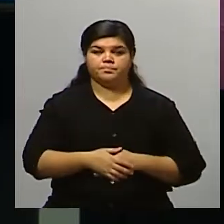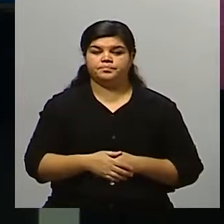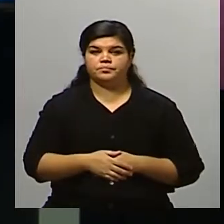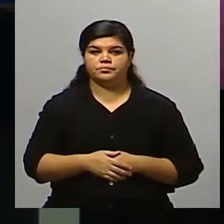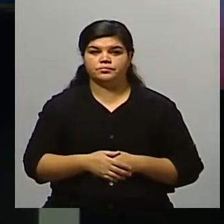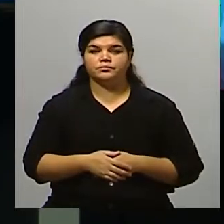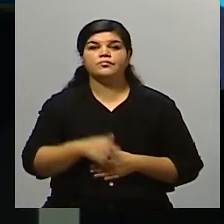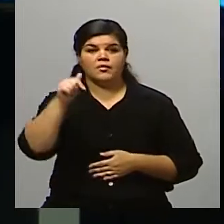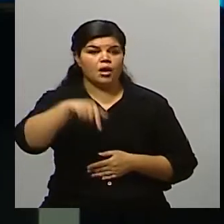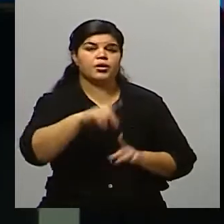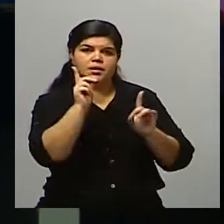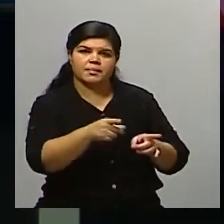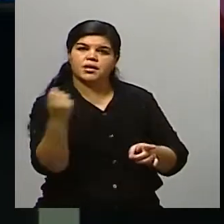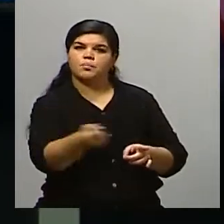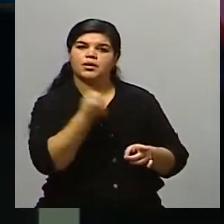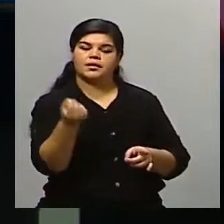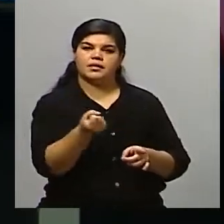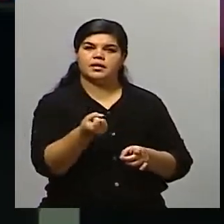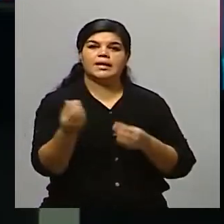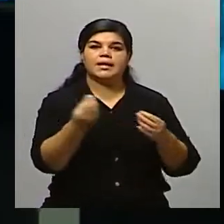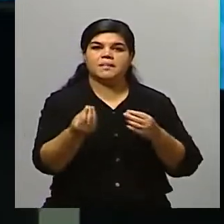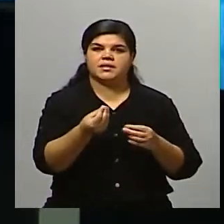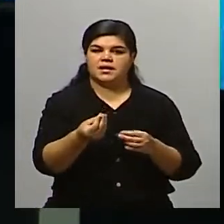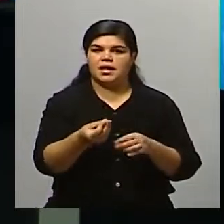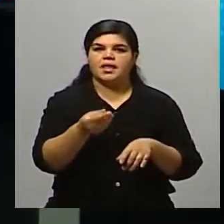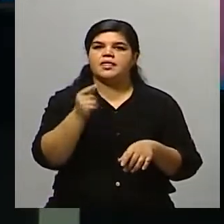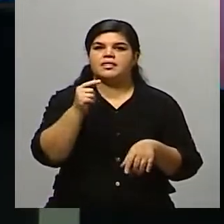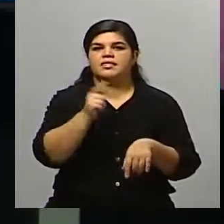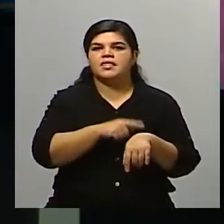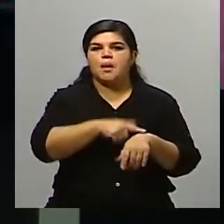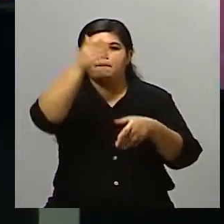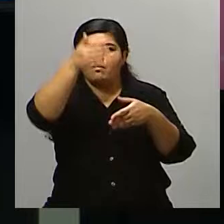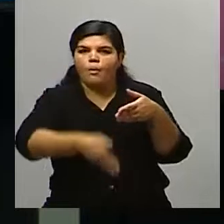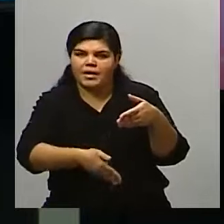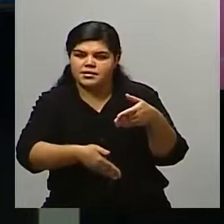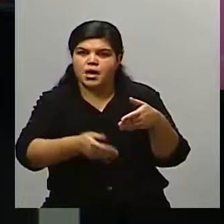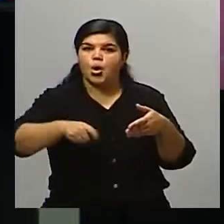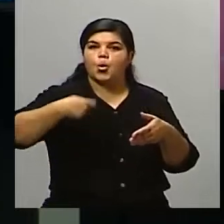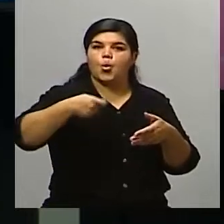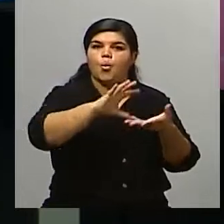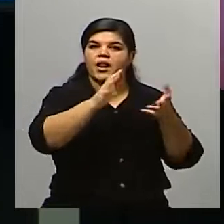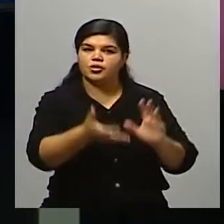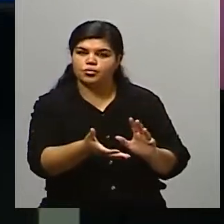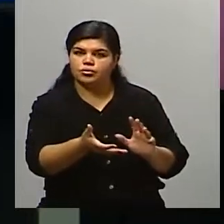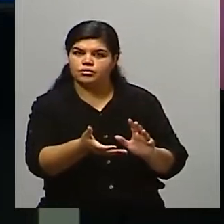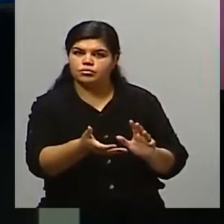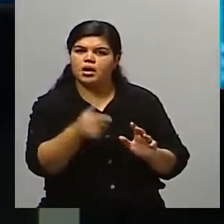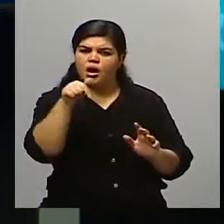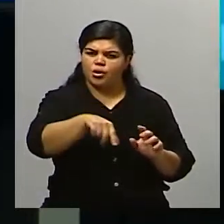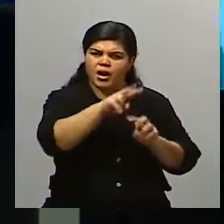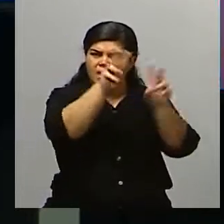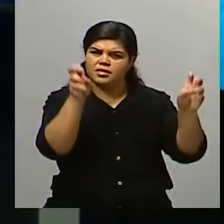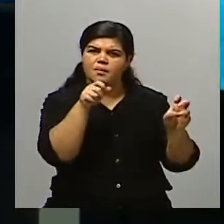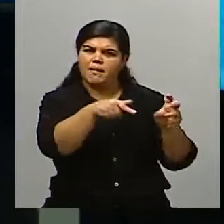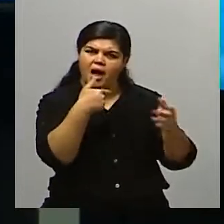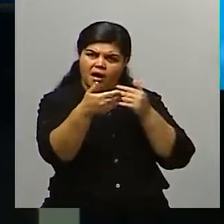tema porque vence la moratoria, ¿qué va a pasar? Porque el gobierno dicen está analizando extenderla, pero además ir a ese punto, porque recién hacías referencia, Carlos, cuando decías,